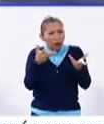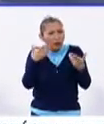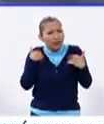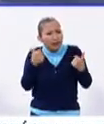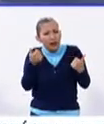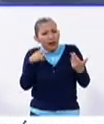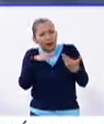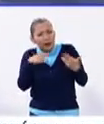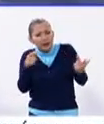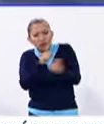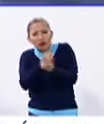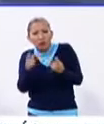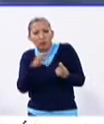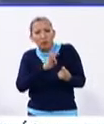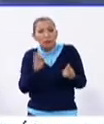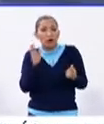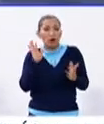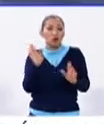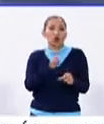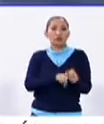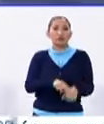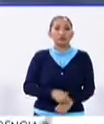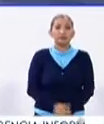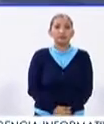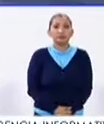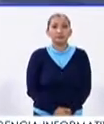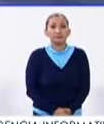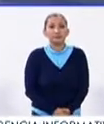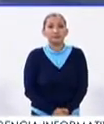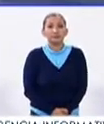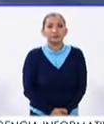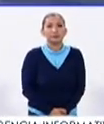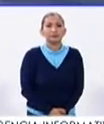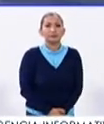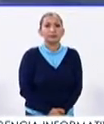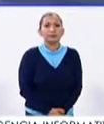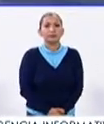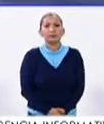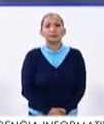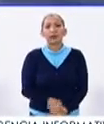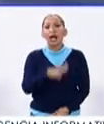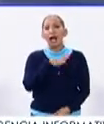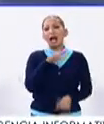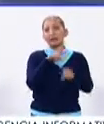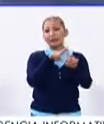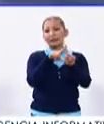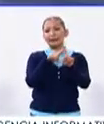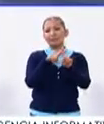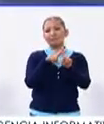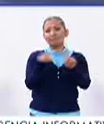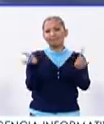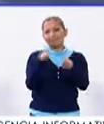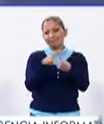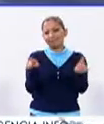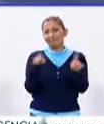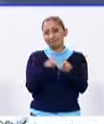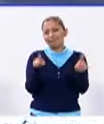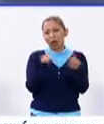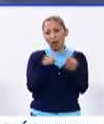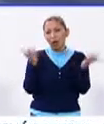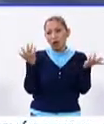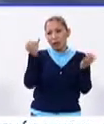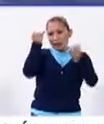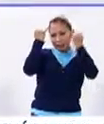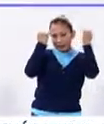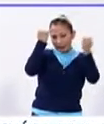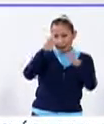comprender esta correlación que a veces uno puede considerar que es natural? Claro. Hay diferentes, digamos, posturas